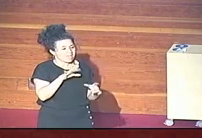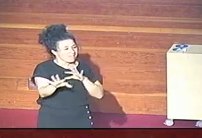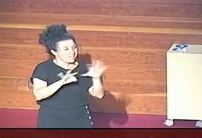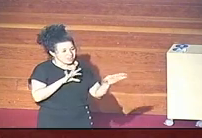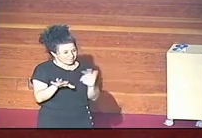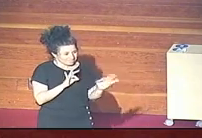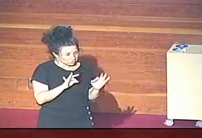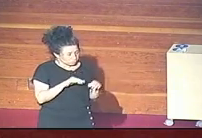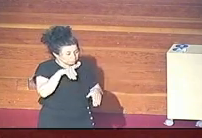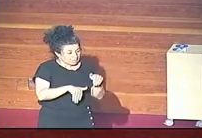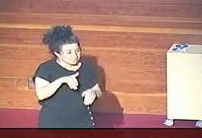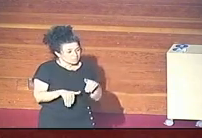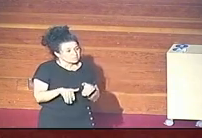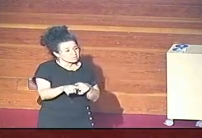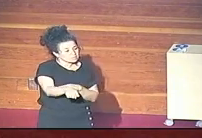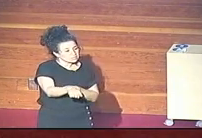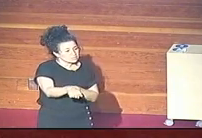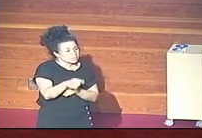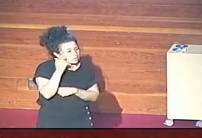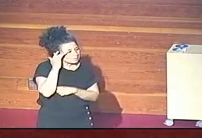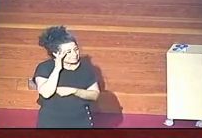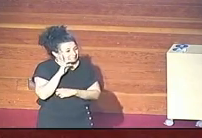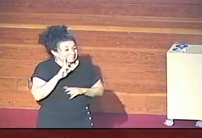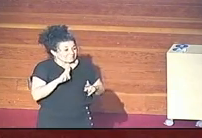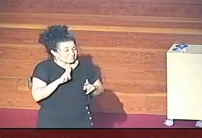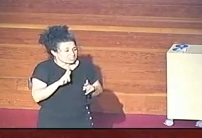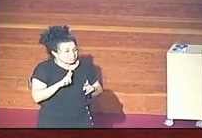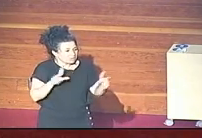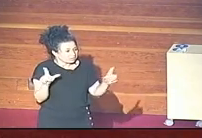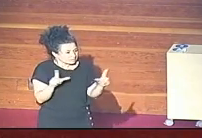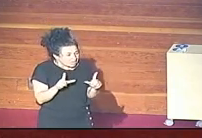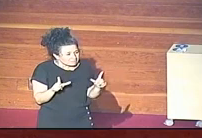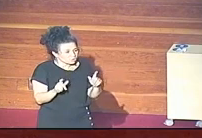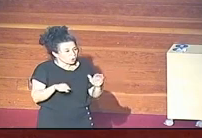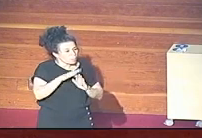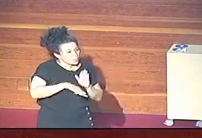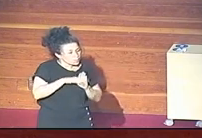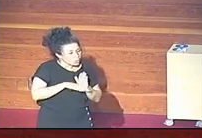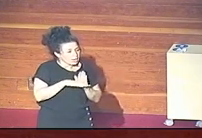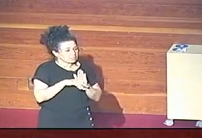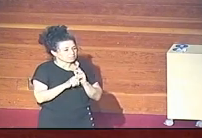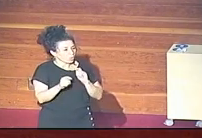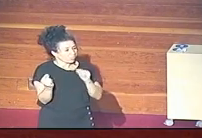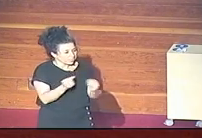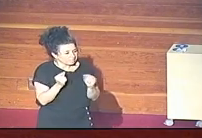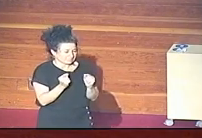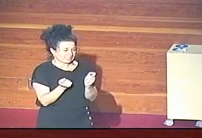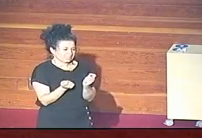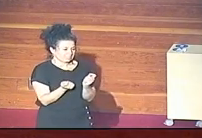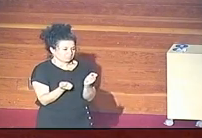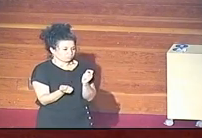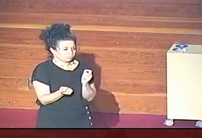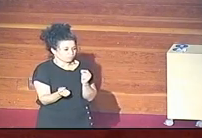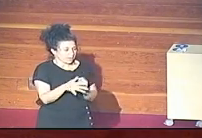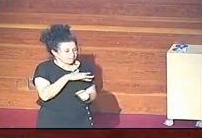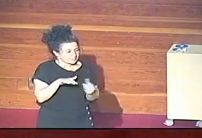temas ambientales o espero que así sea luego lo que para mí es fundamental lo de las noticias en